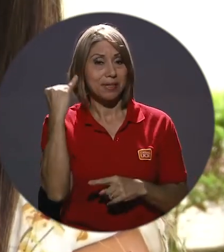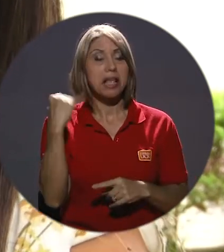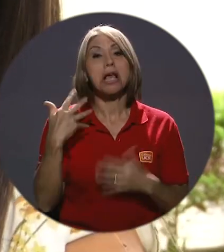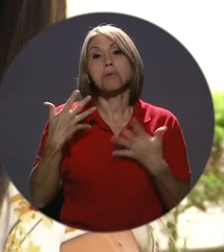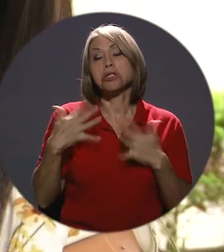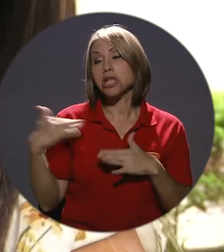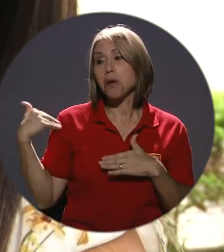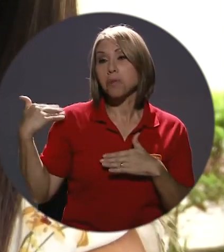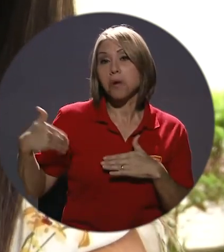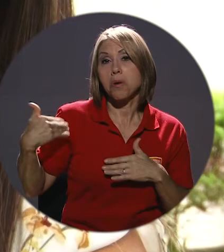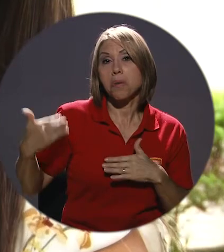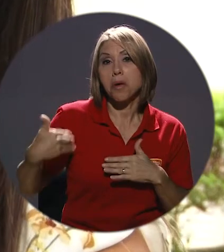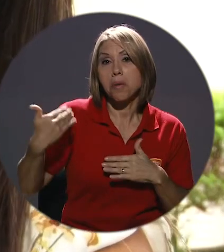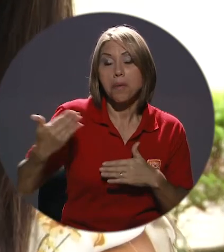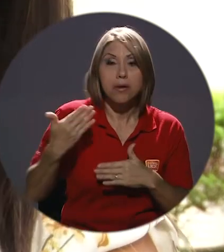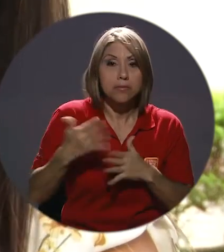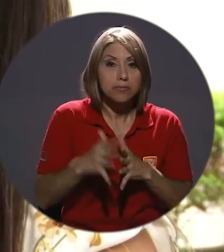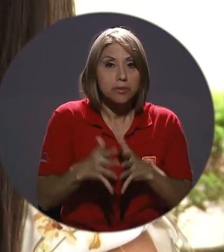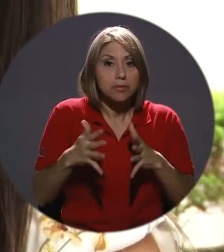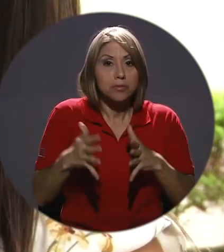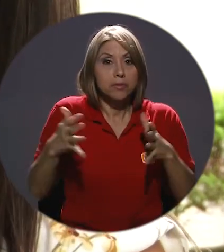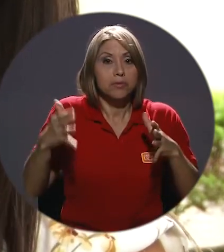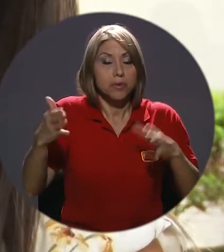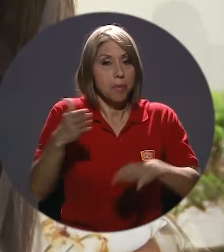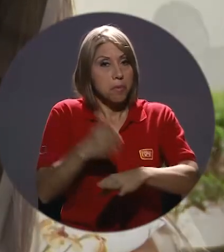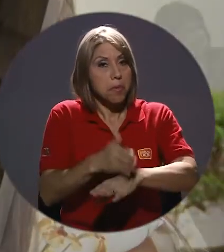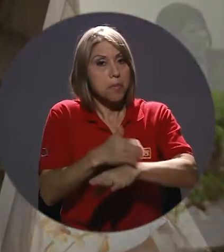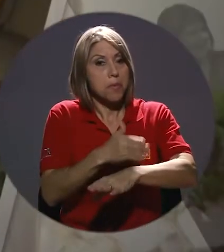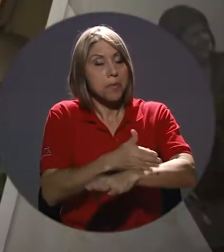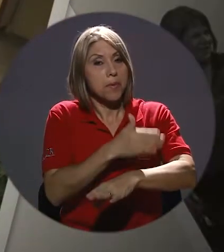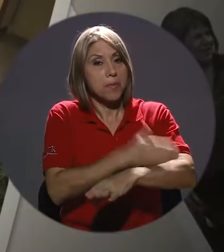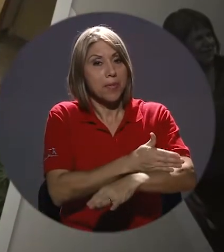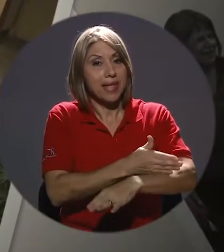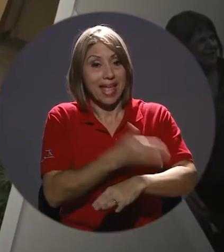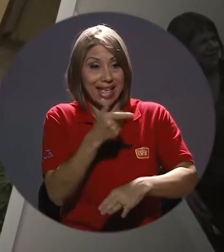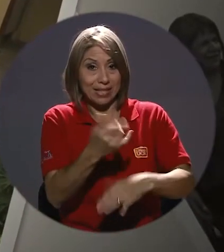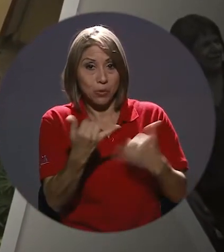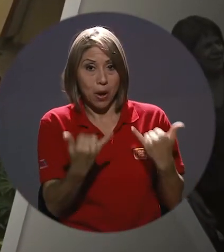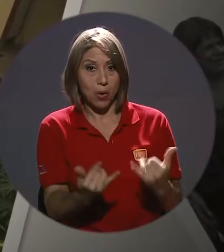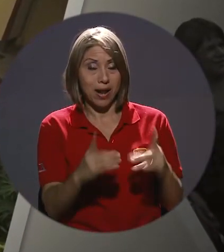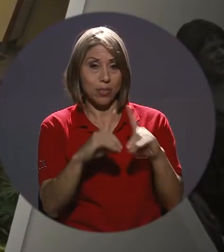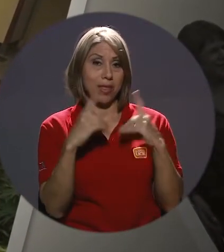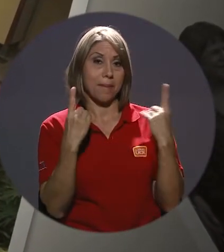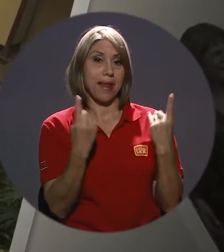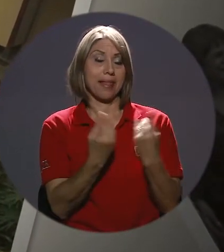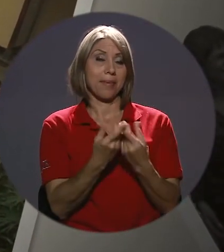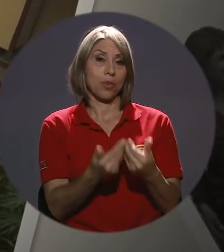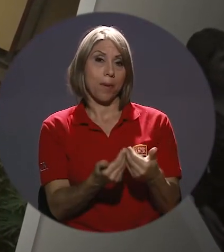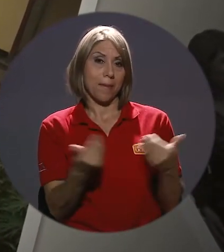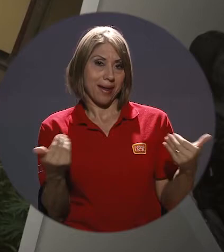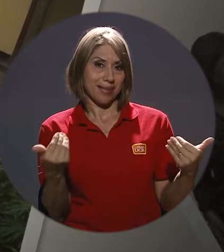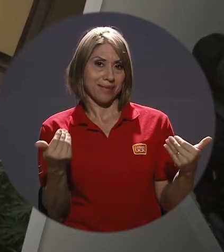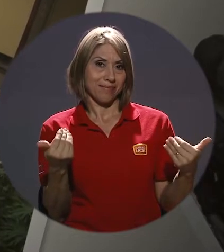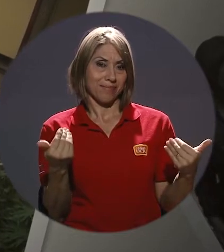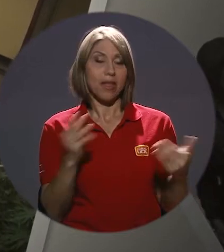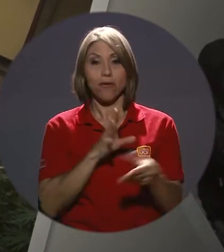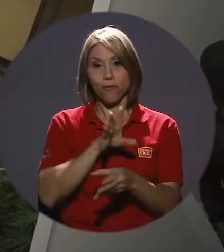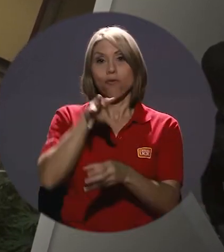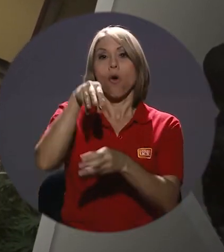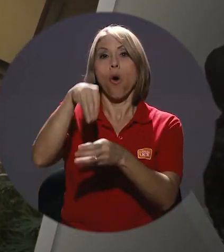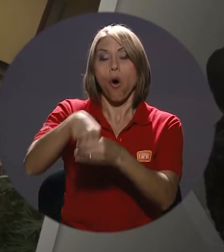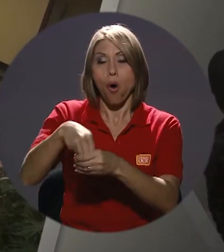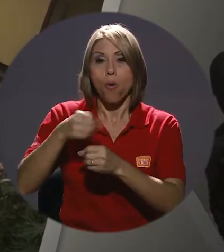iniciativa. Después de ahí, bueno, este programa ha ido creciendo, es un departamento que forma parte de